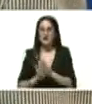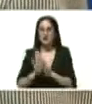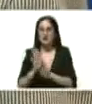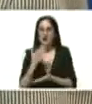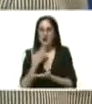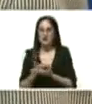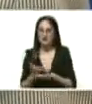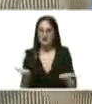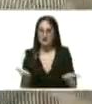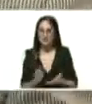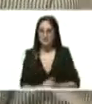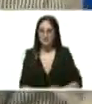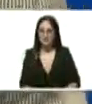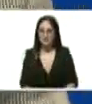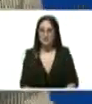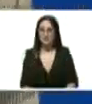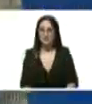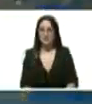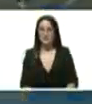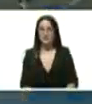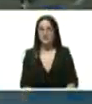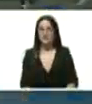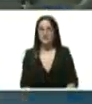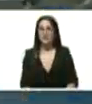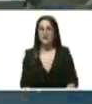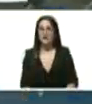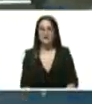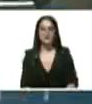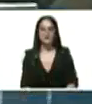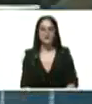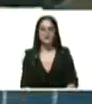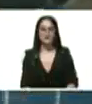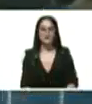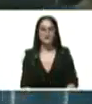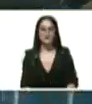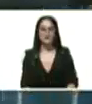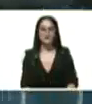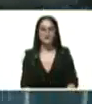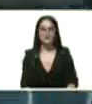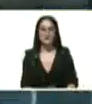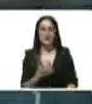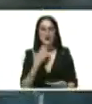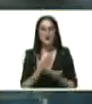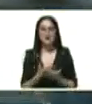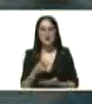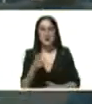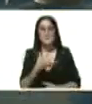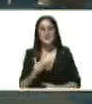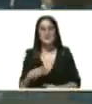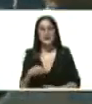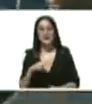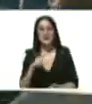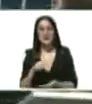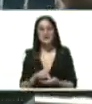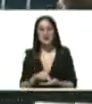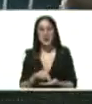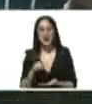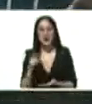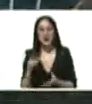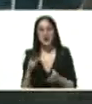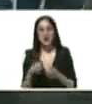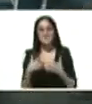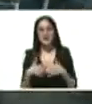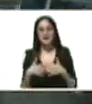gracias. Bueno, muchas gracias. Presidente de la Cámara Nacional de Caucho,